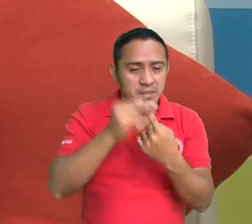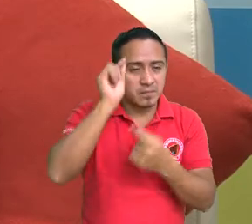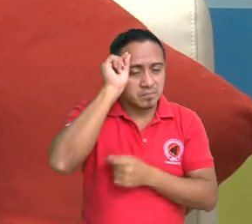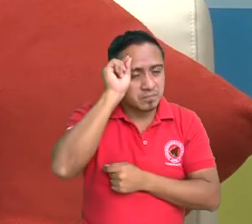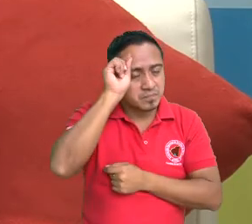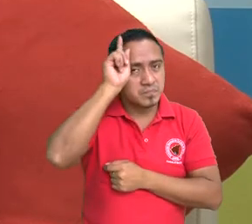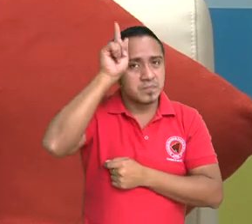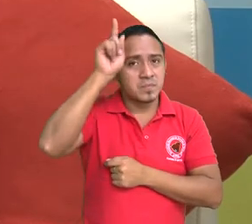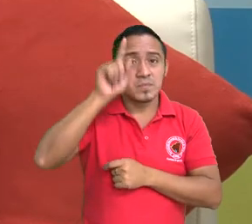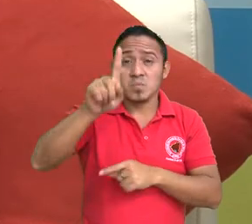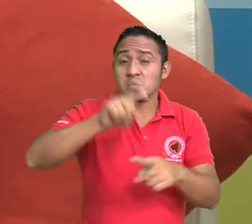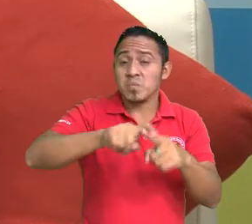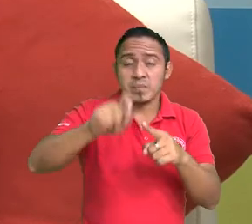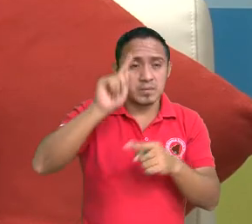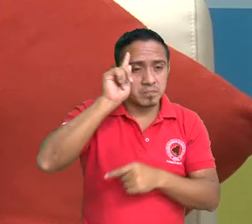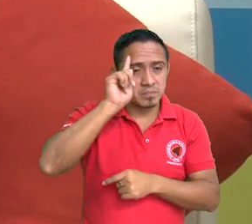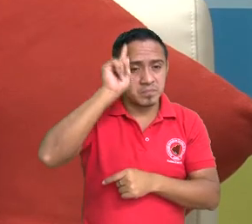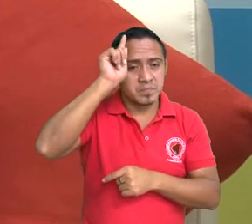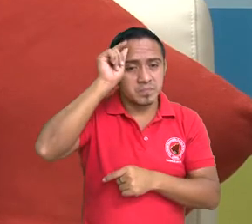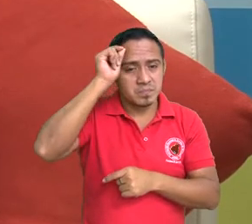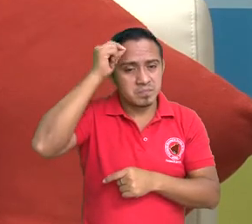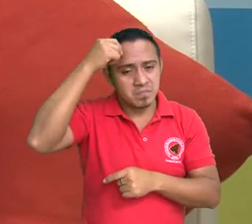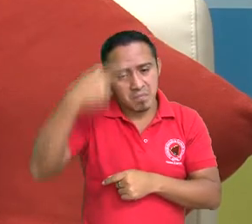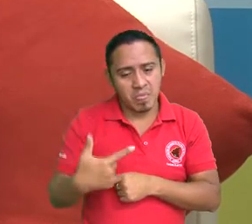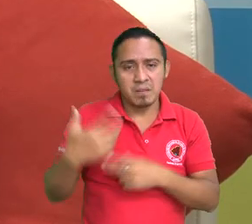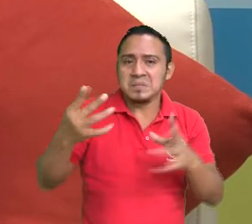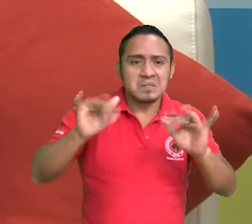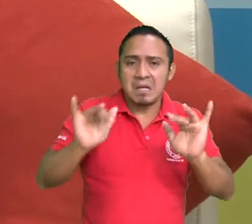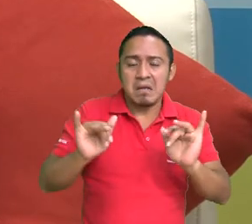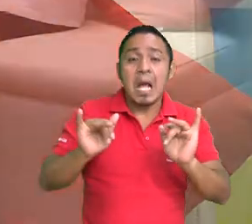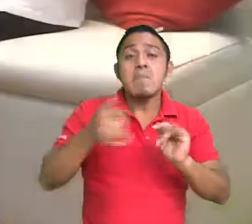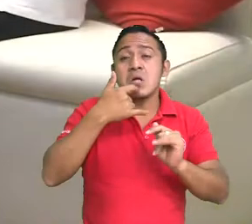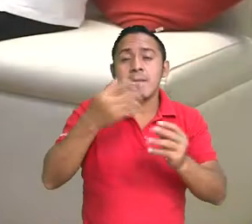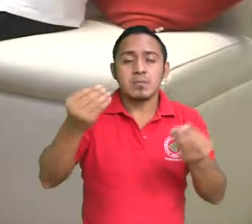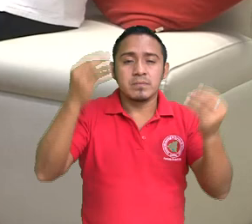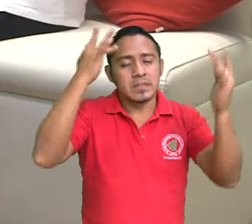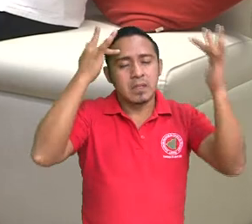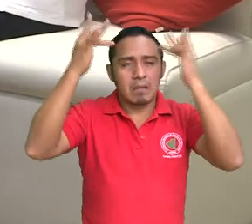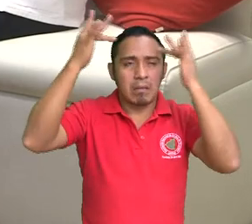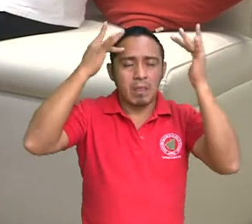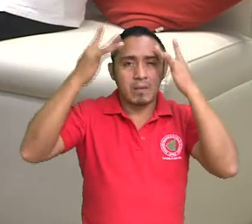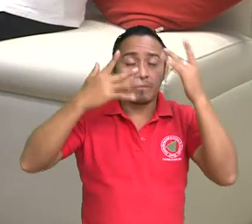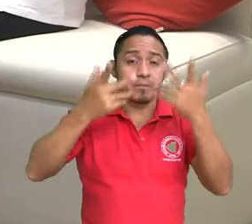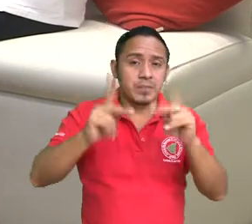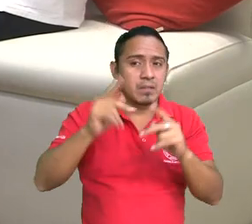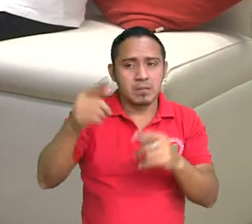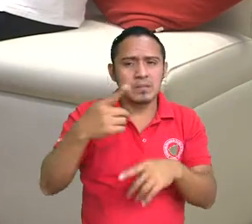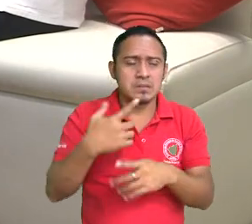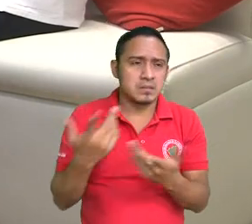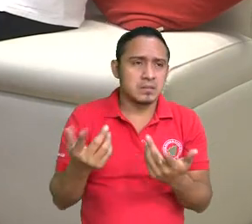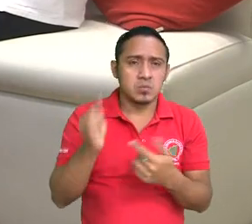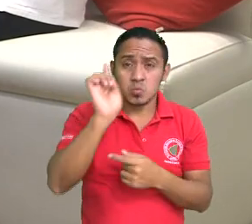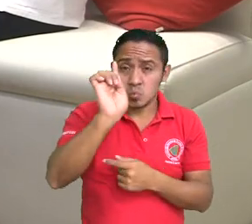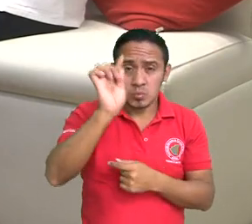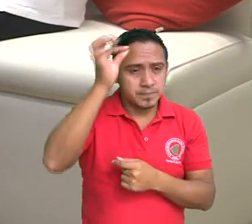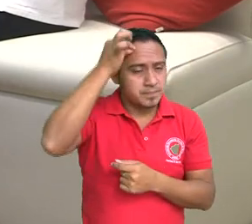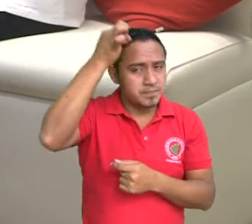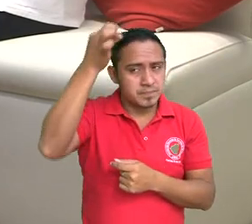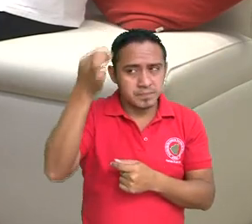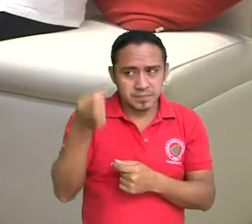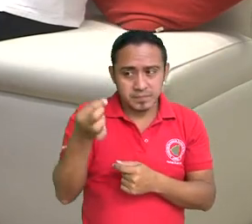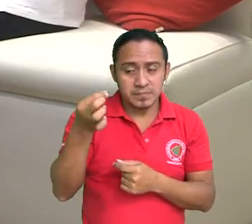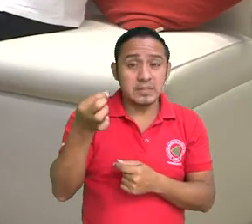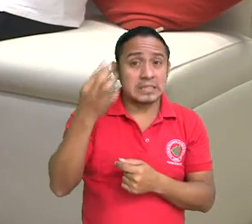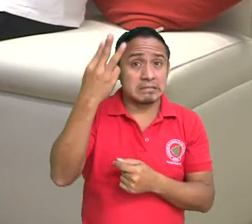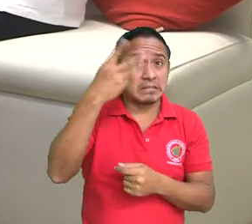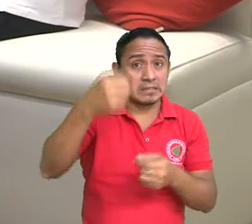como por ejemplo un mes. ¿Un mes? Sí. Ya, pero lo normal es que dilate el 3 años. Es que dilate 3 años. Una hebra de cabello, como así.